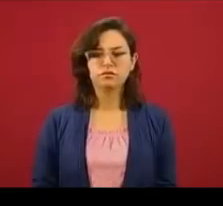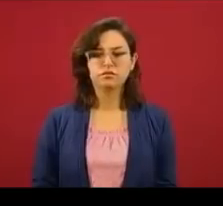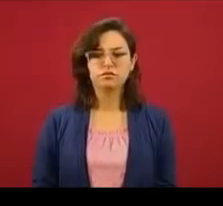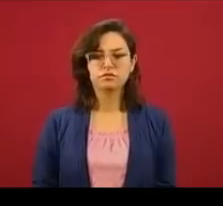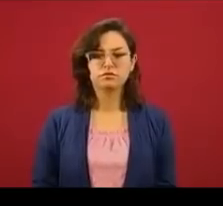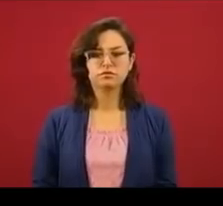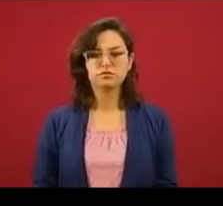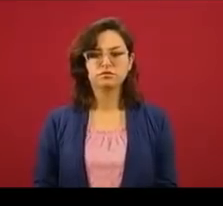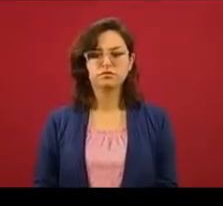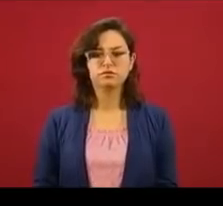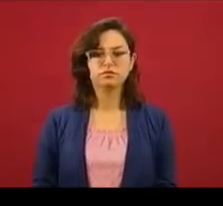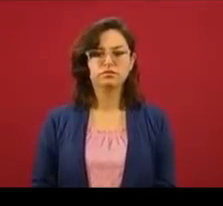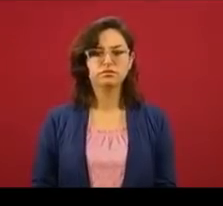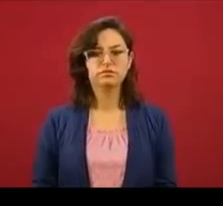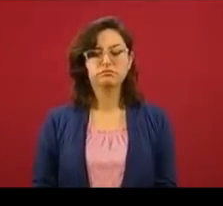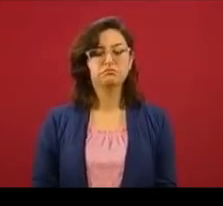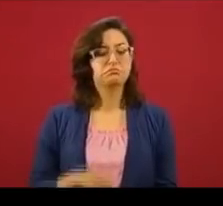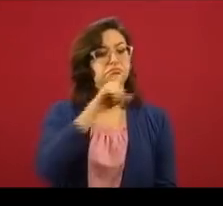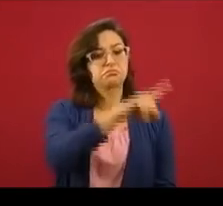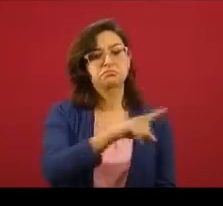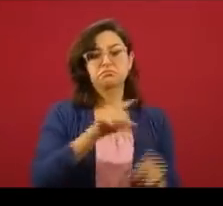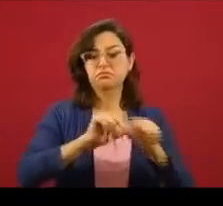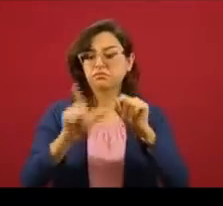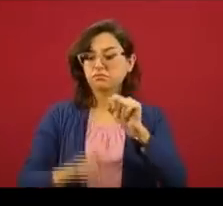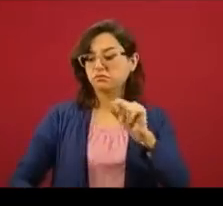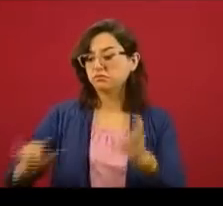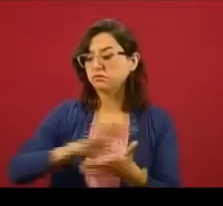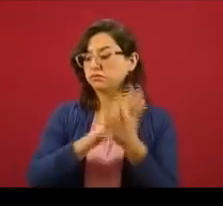los que se oponen a la transformación